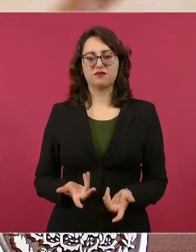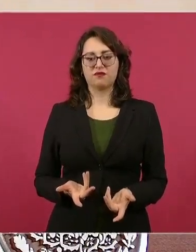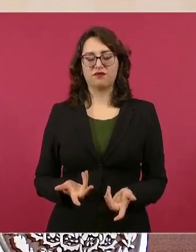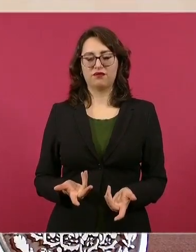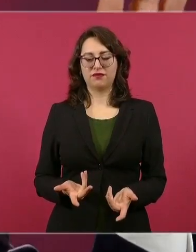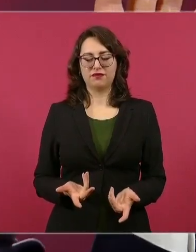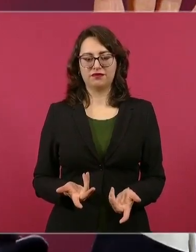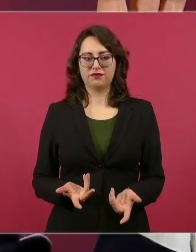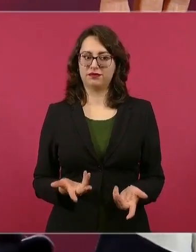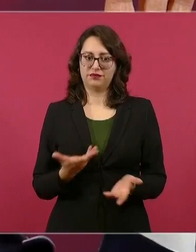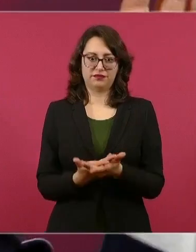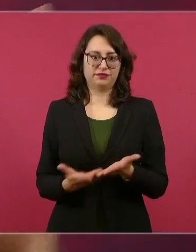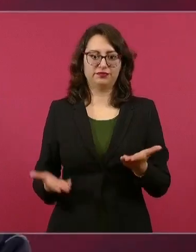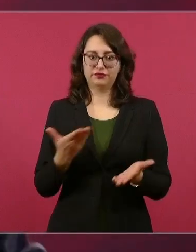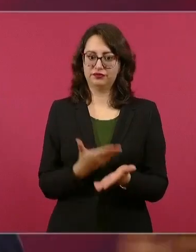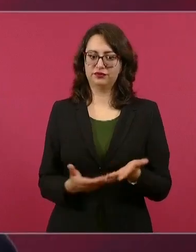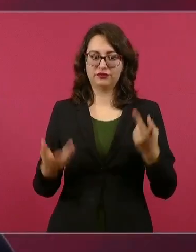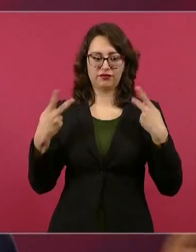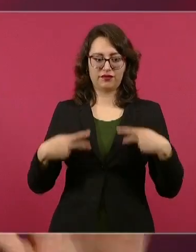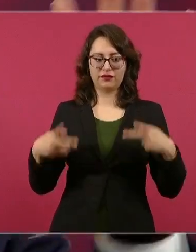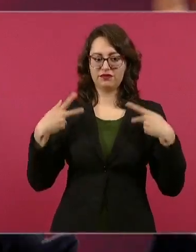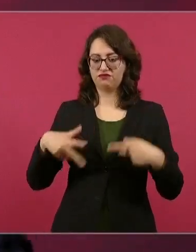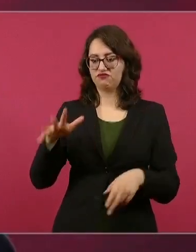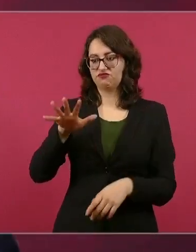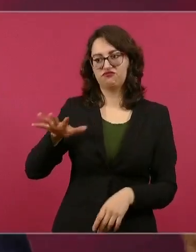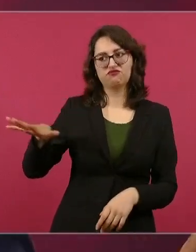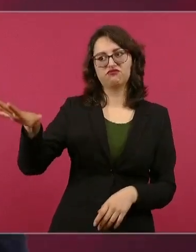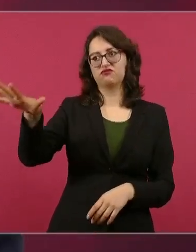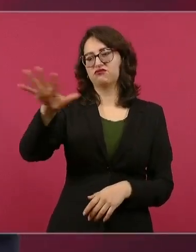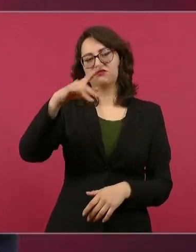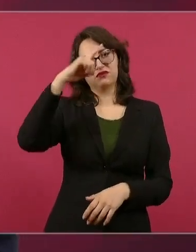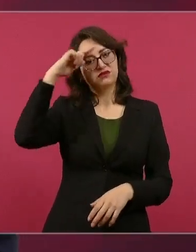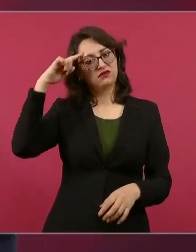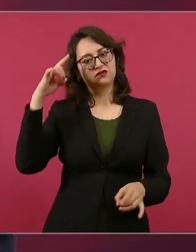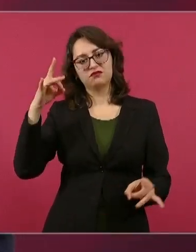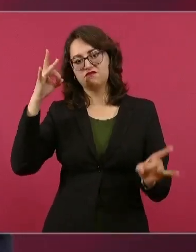Entonces el pueblo ya dijo basta